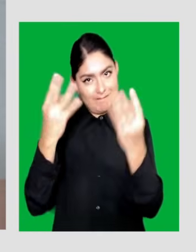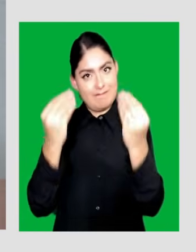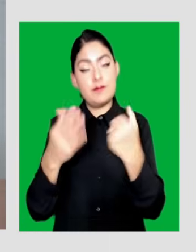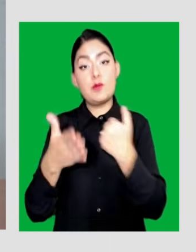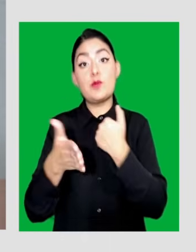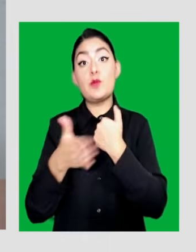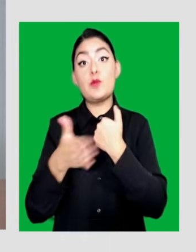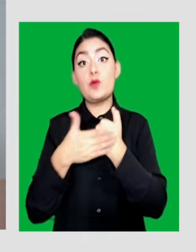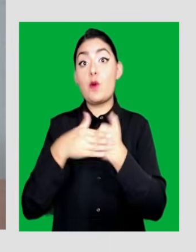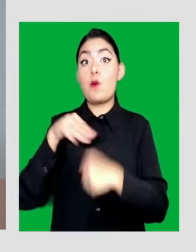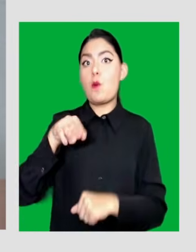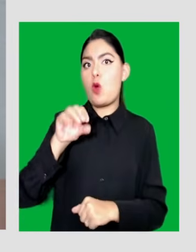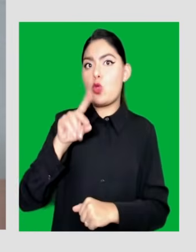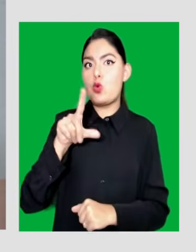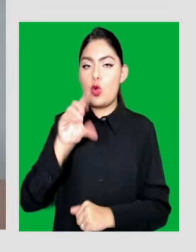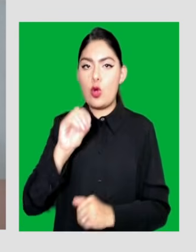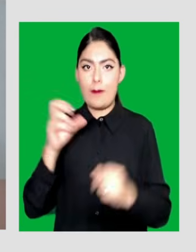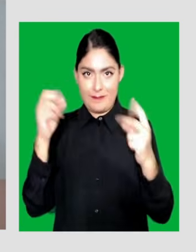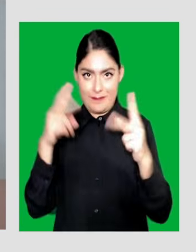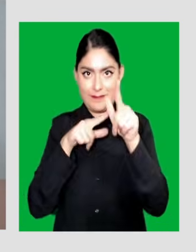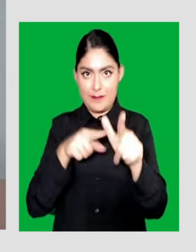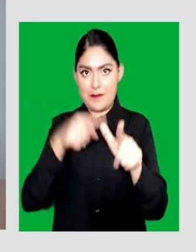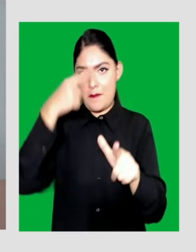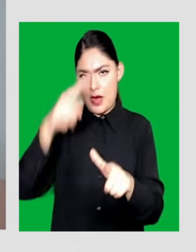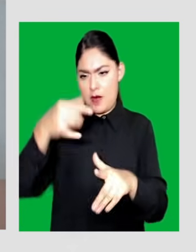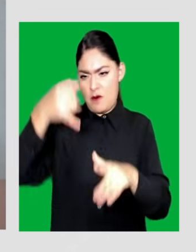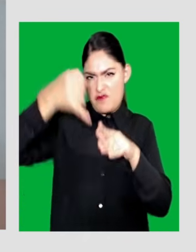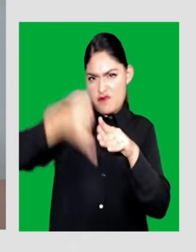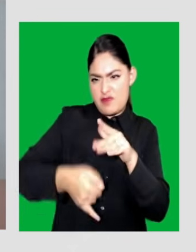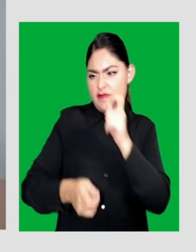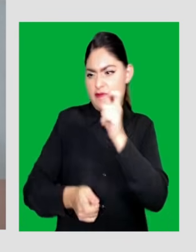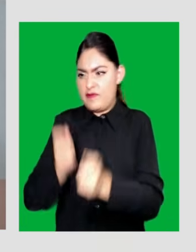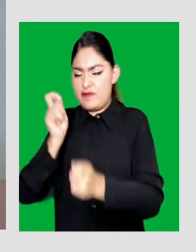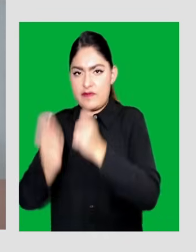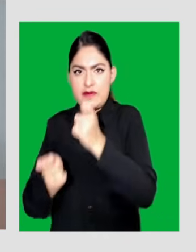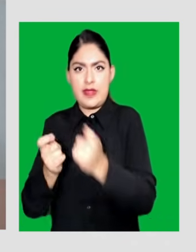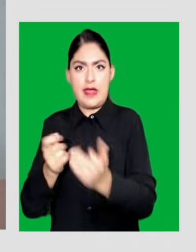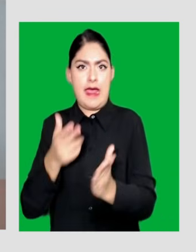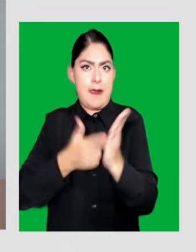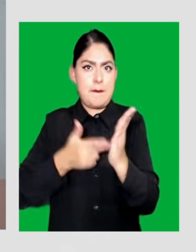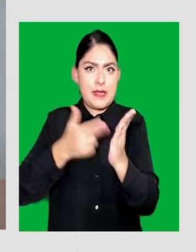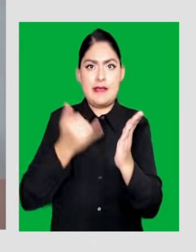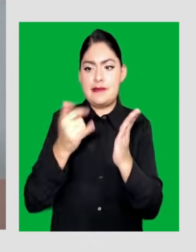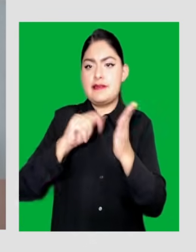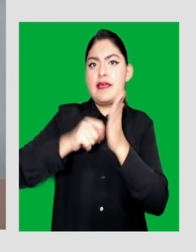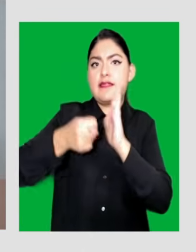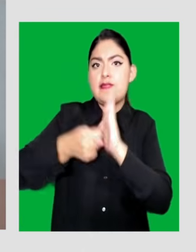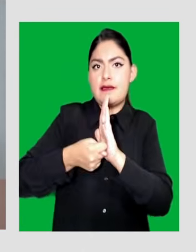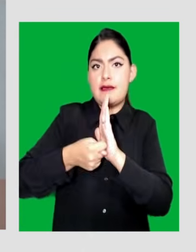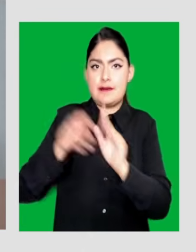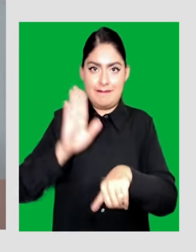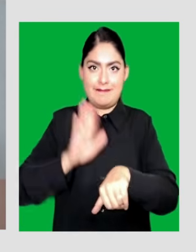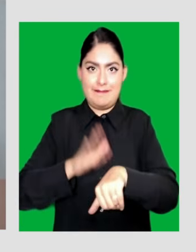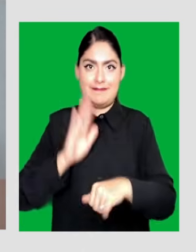participación y nos vemos en los siguientes módulos donde profundizaremos más en estas herramientas y técnicas.